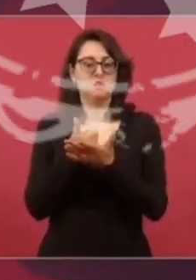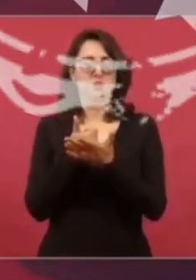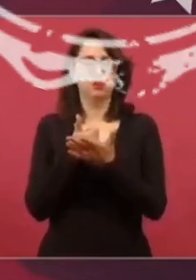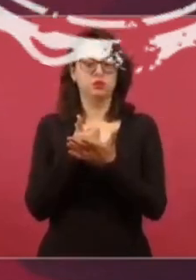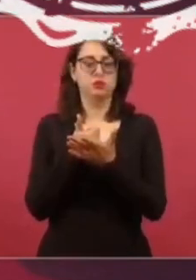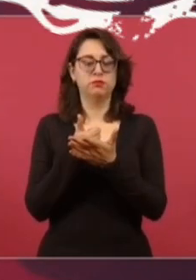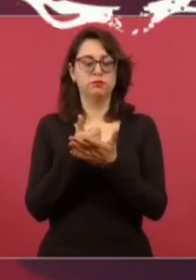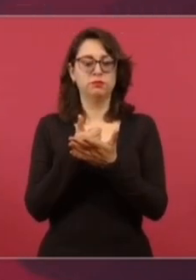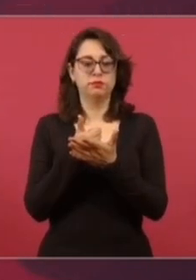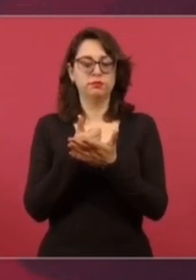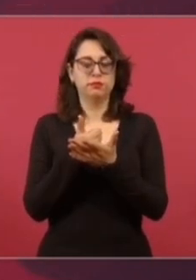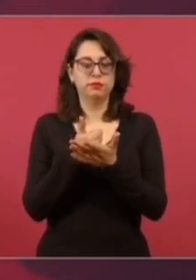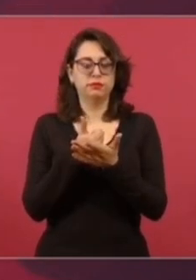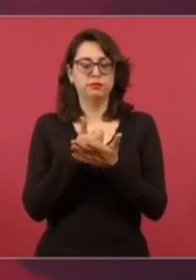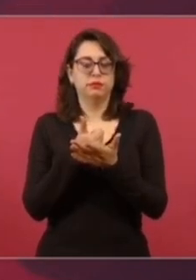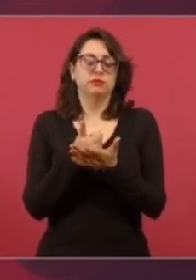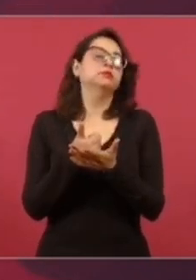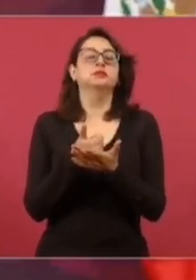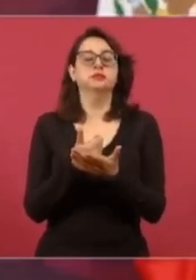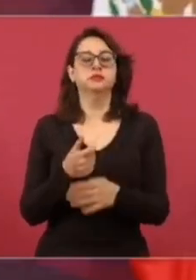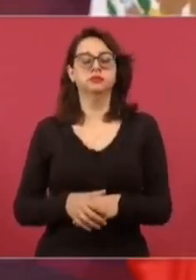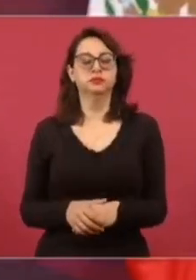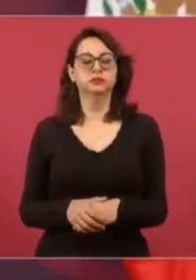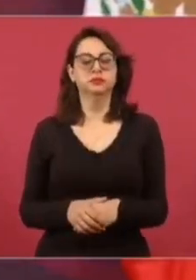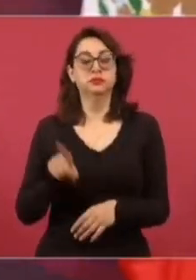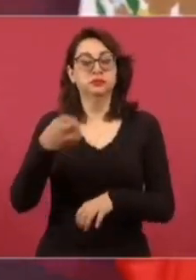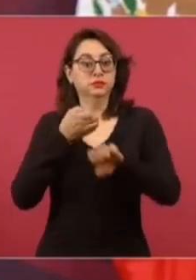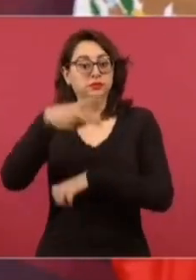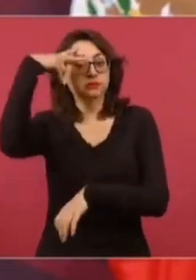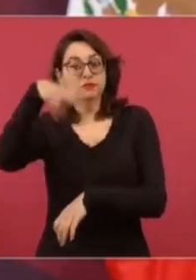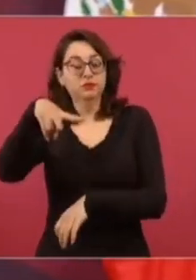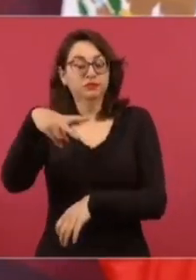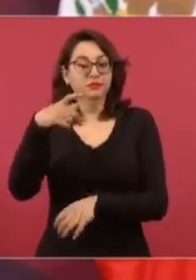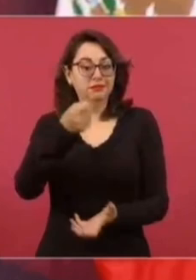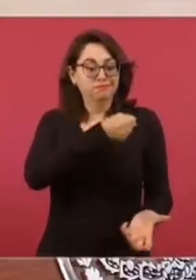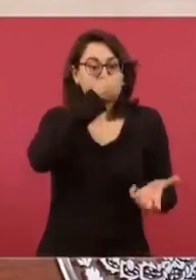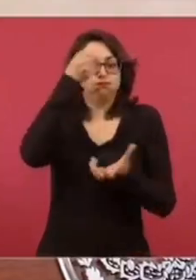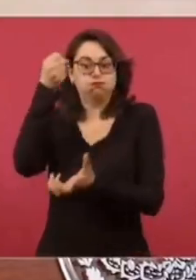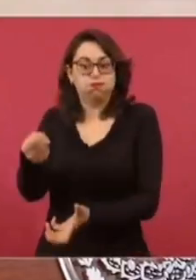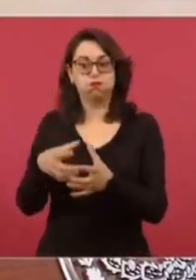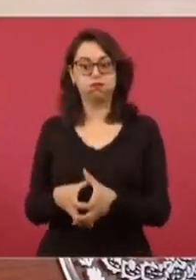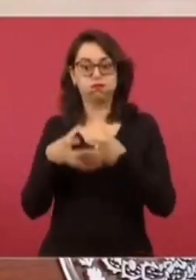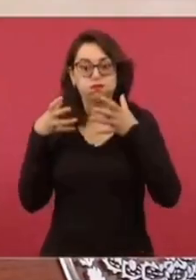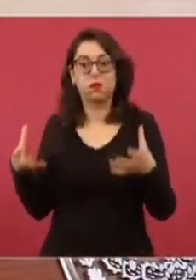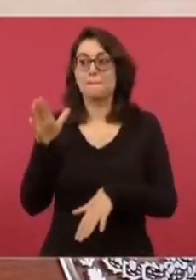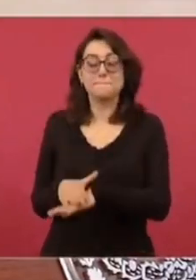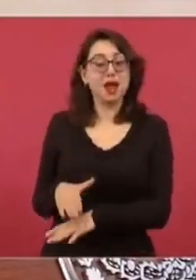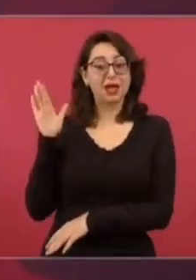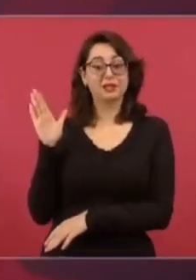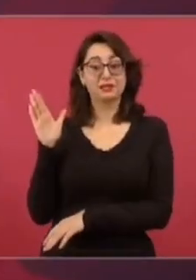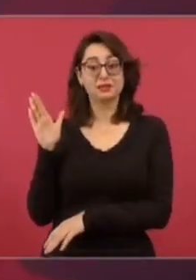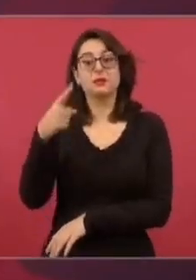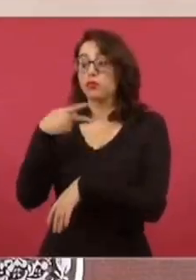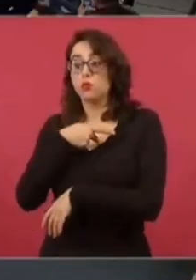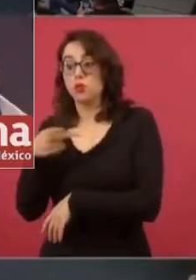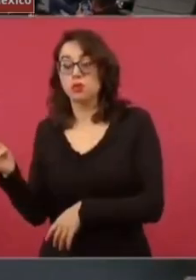Desde luego, es el Estado que más recursos federales recibe para la atención de la gente